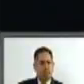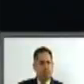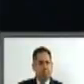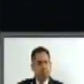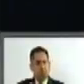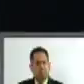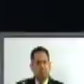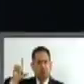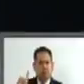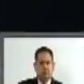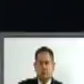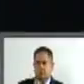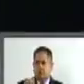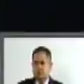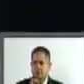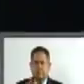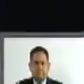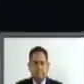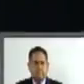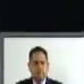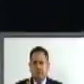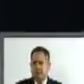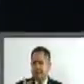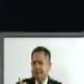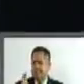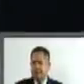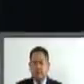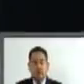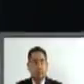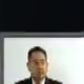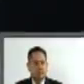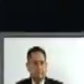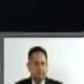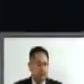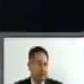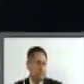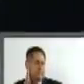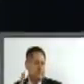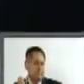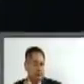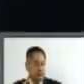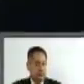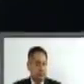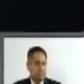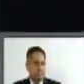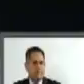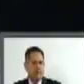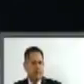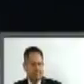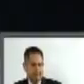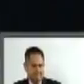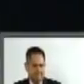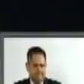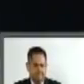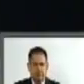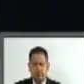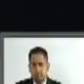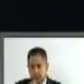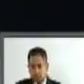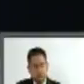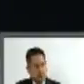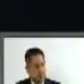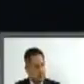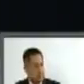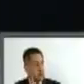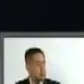señor Jeff Regan, presidente de la Cámara de los Comunes de Canadá. Asimismo, damos la más cordial bienvenida a la diputada